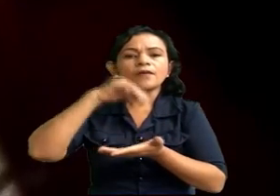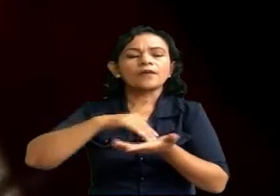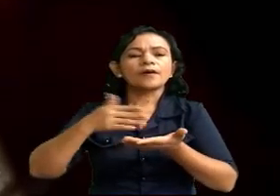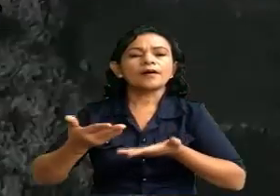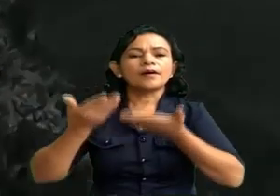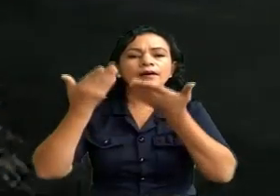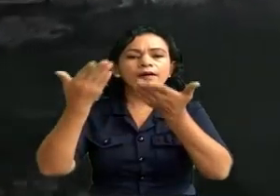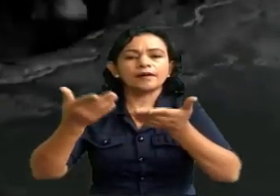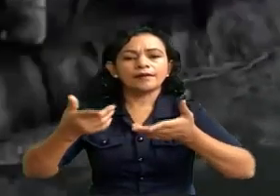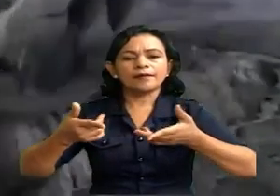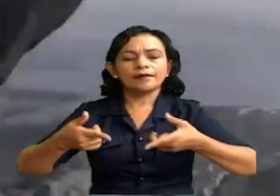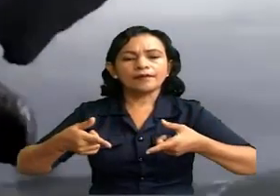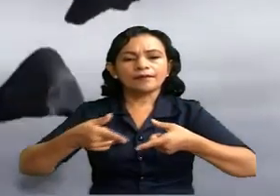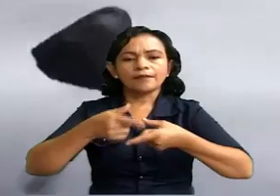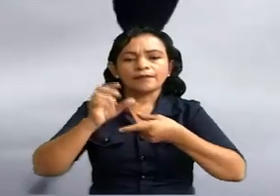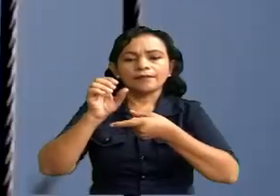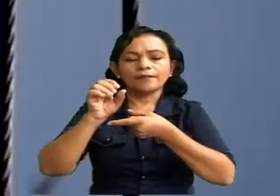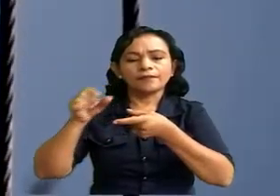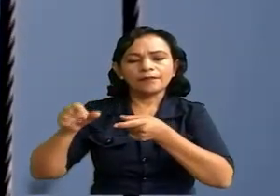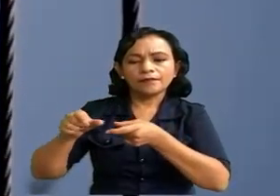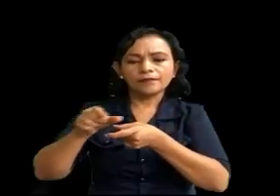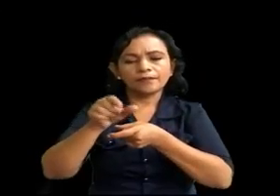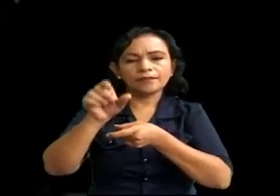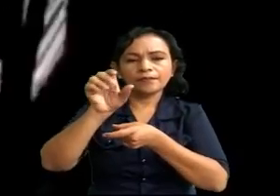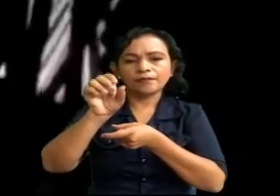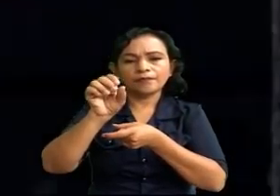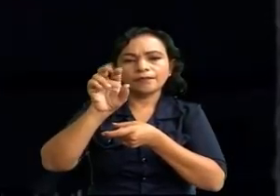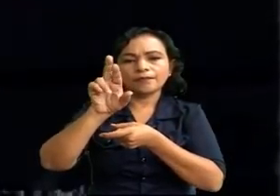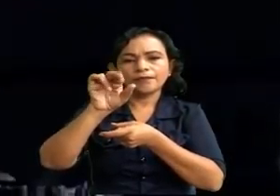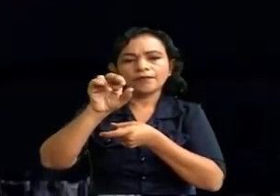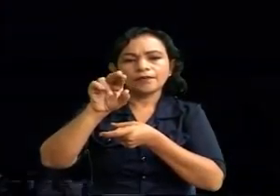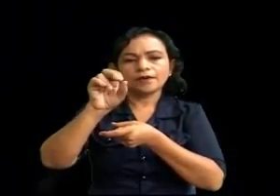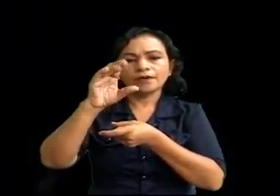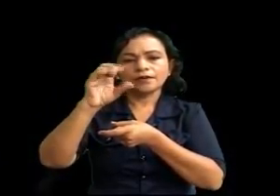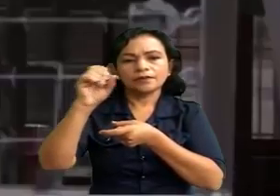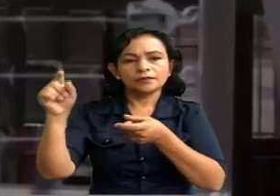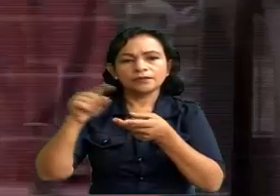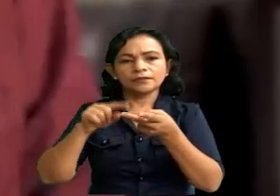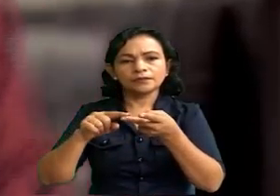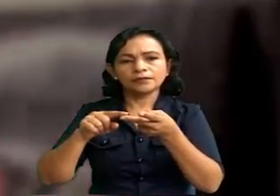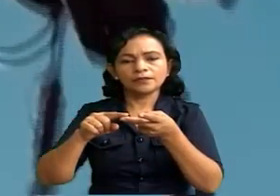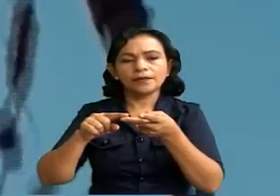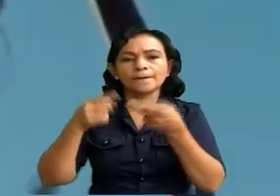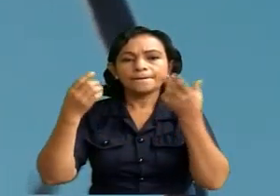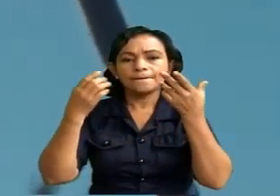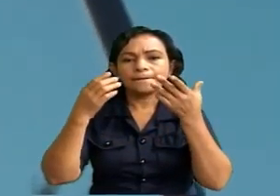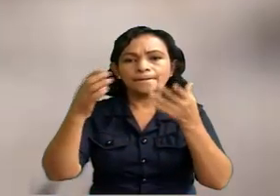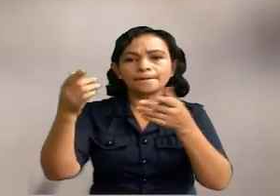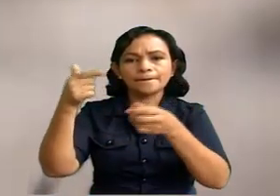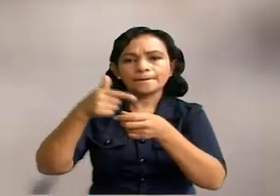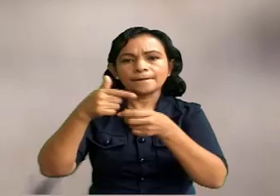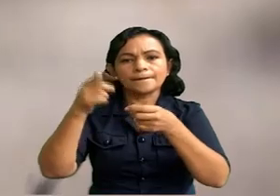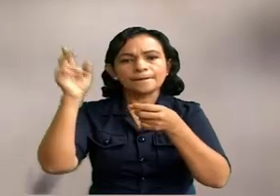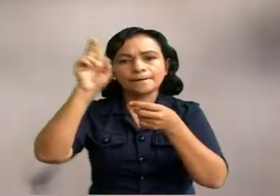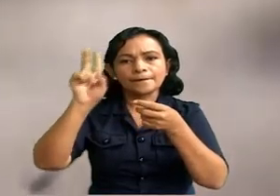la faja del Orinoco, la faja petrolífera y la producción petrolera